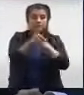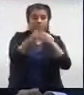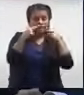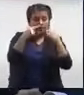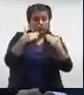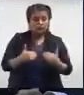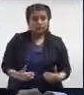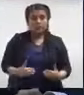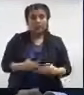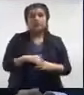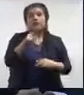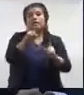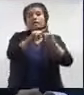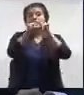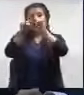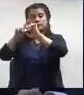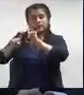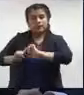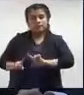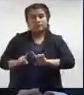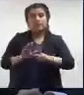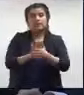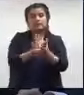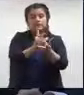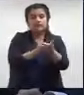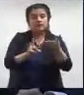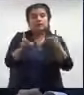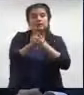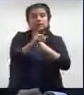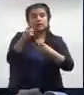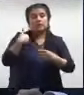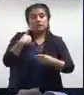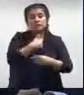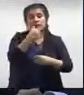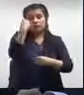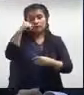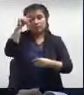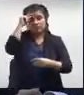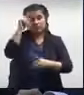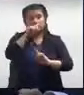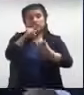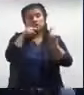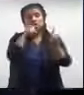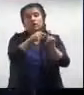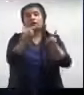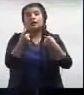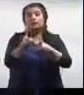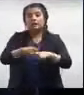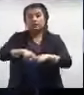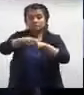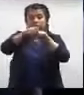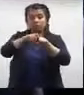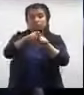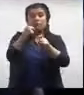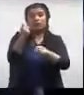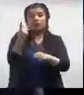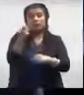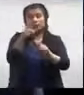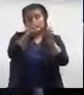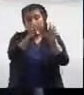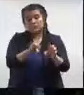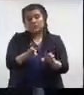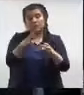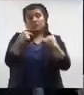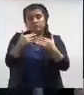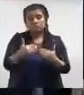recursos humanos de las diferentes dependencias del Ministerio de Gobernación. En ausencia del director de recursos humanos, es la persona